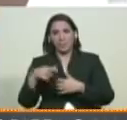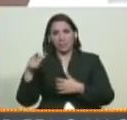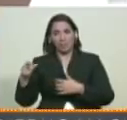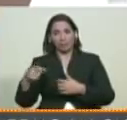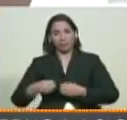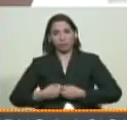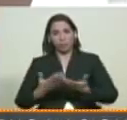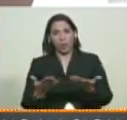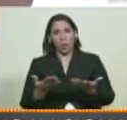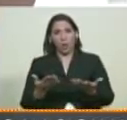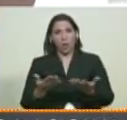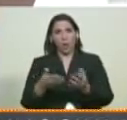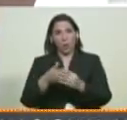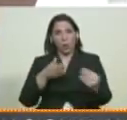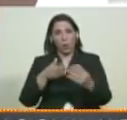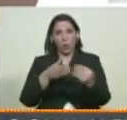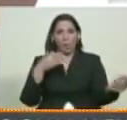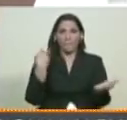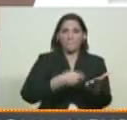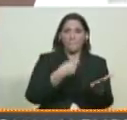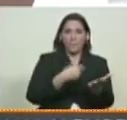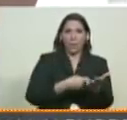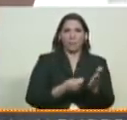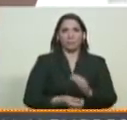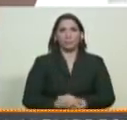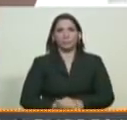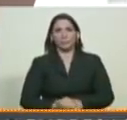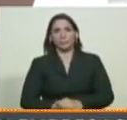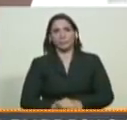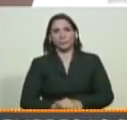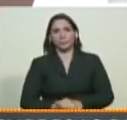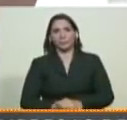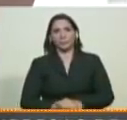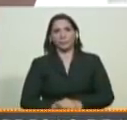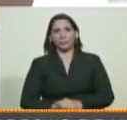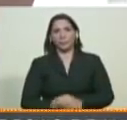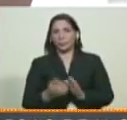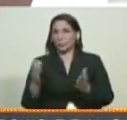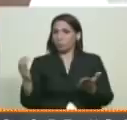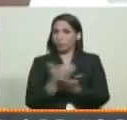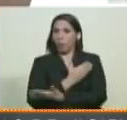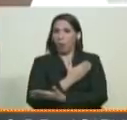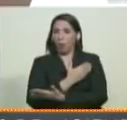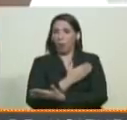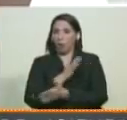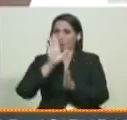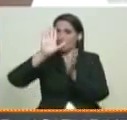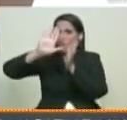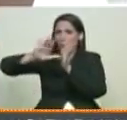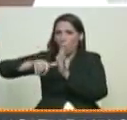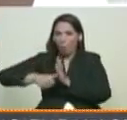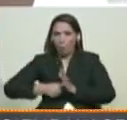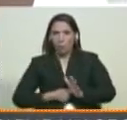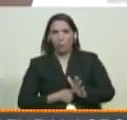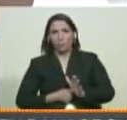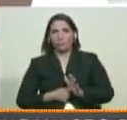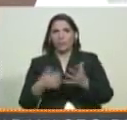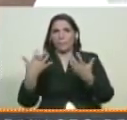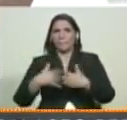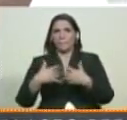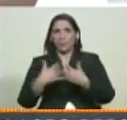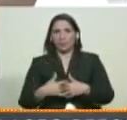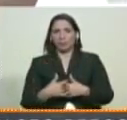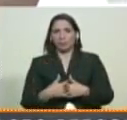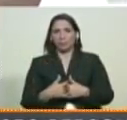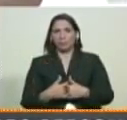cuenta en dólares para los depósitos en moneda extranjera que se procesaron ilegalmente en la empresa Fertinitro, con